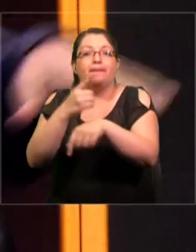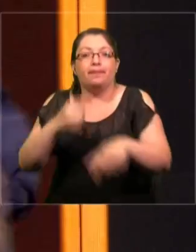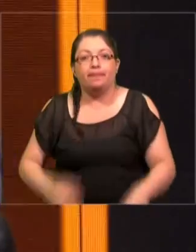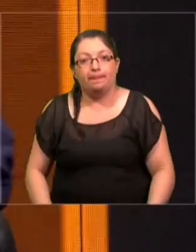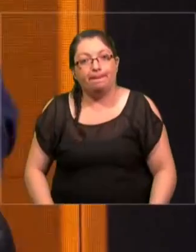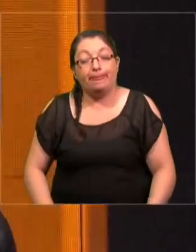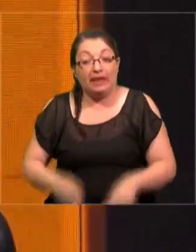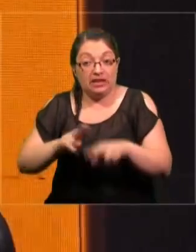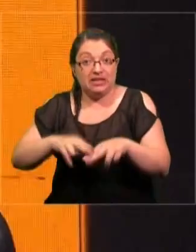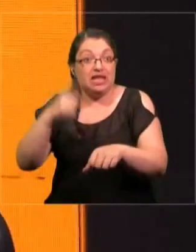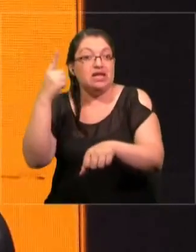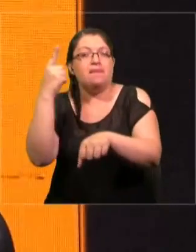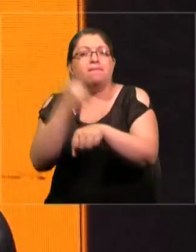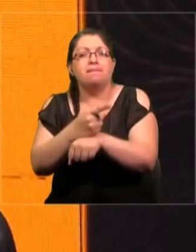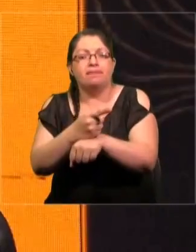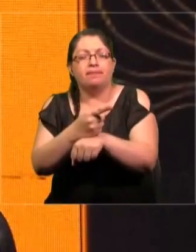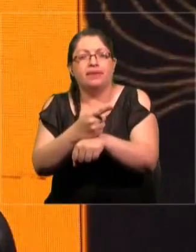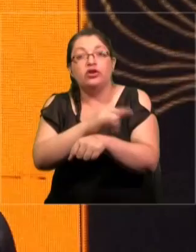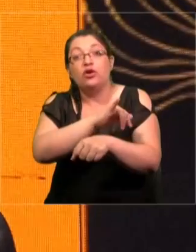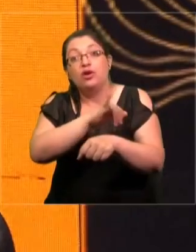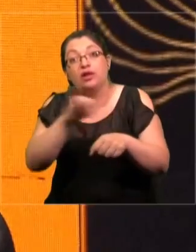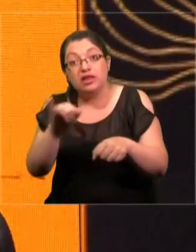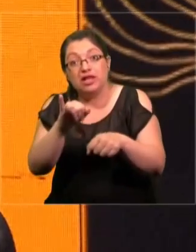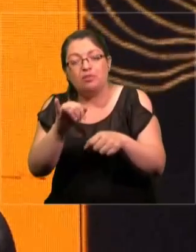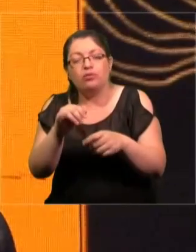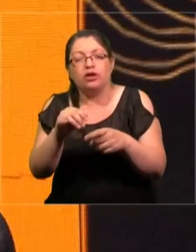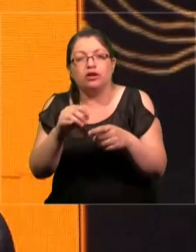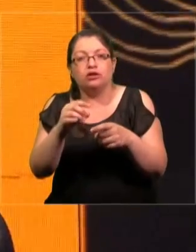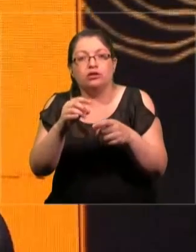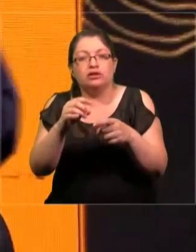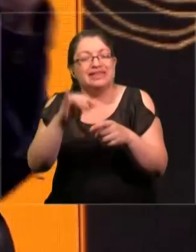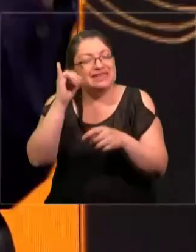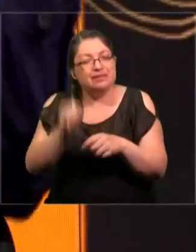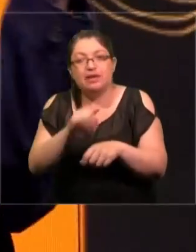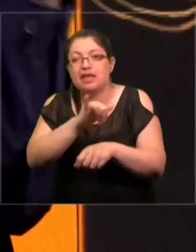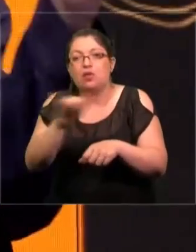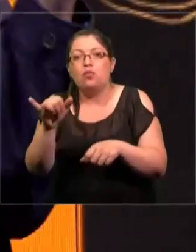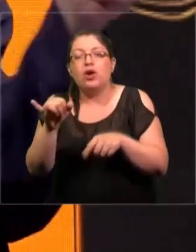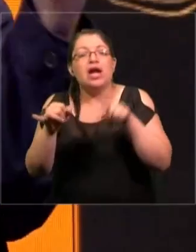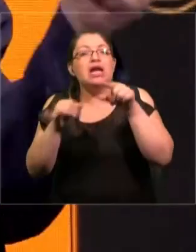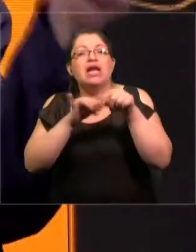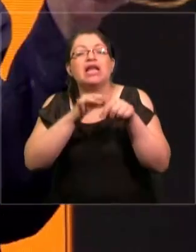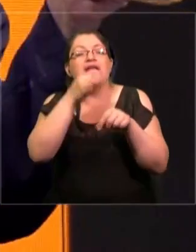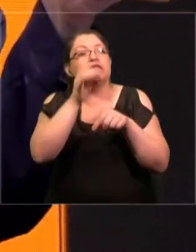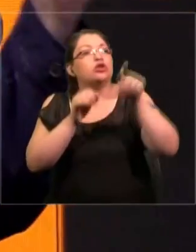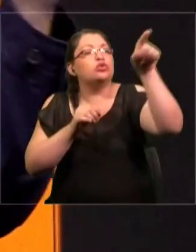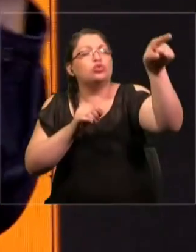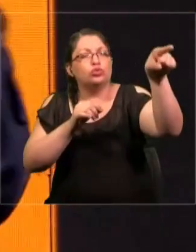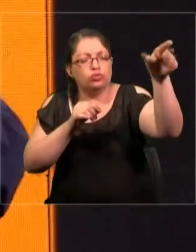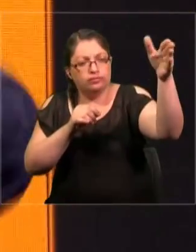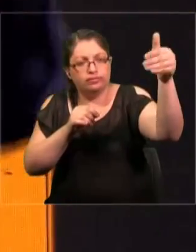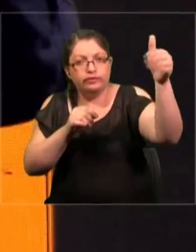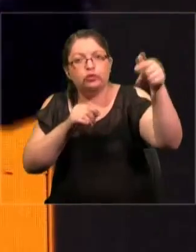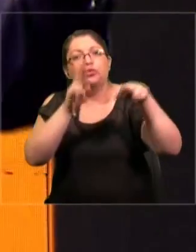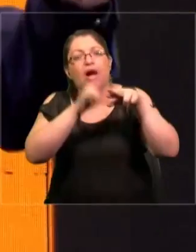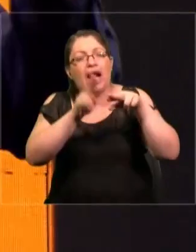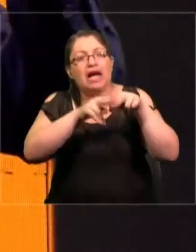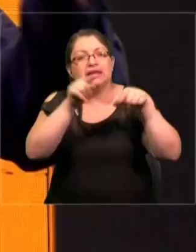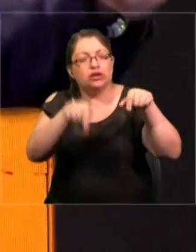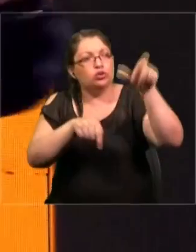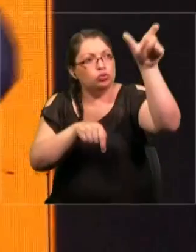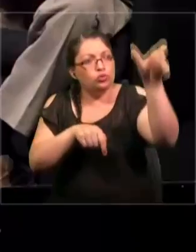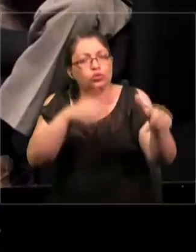Establecido el mandato, y después de eso, y solo después del mandato, elijo, oye, tú ejecútame este mandato. Tú,